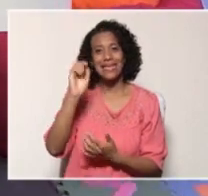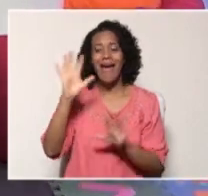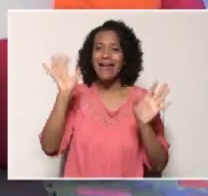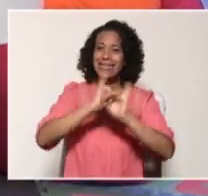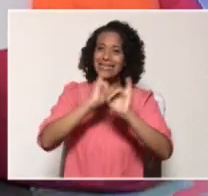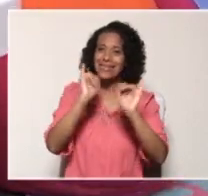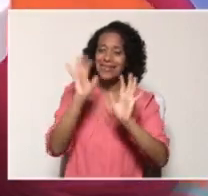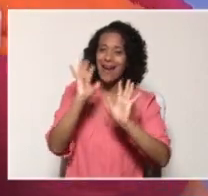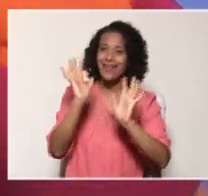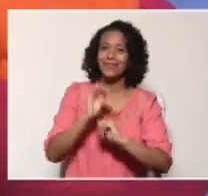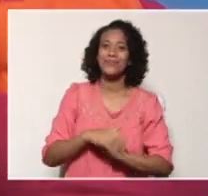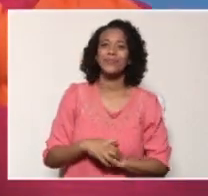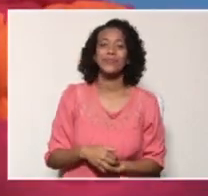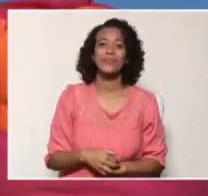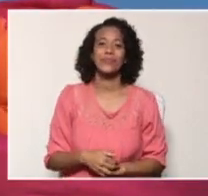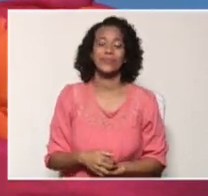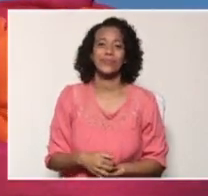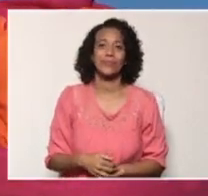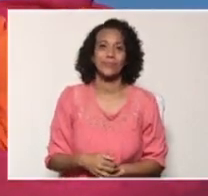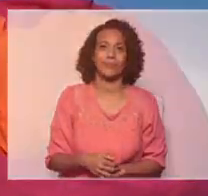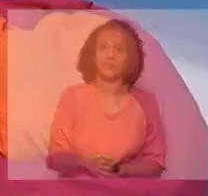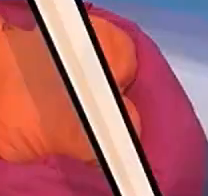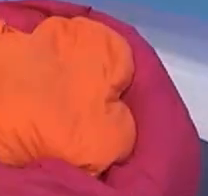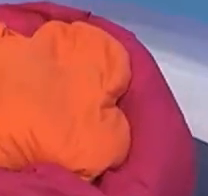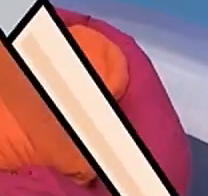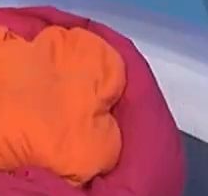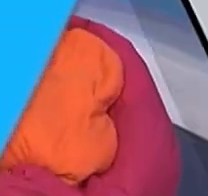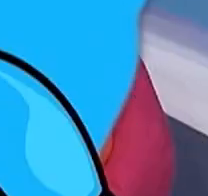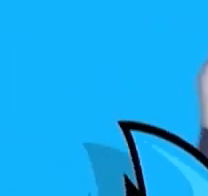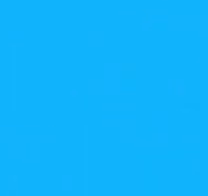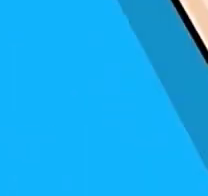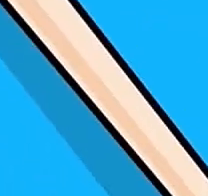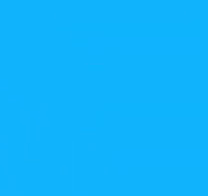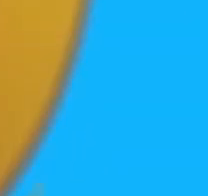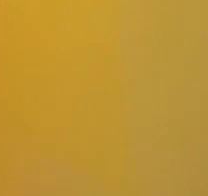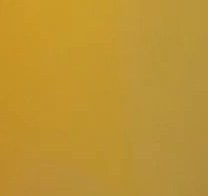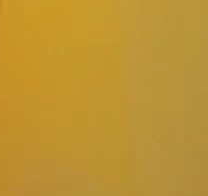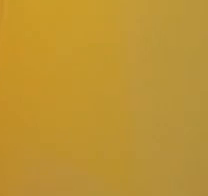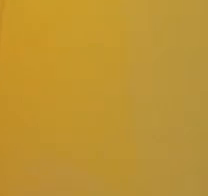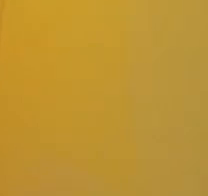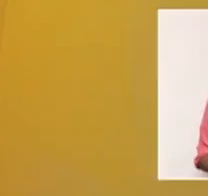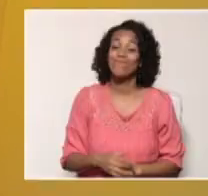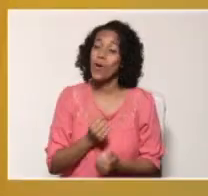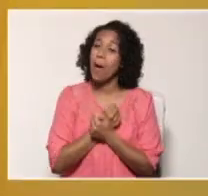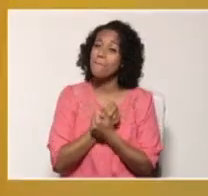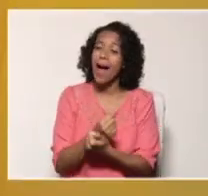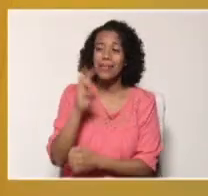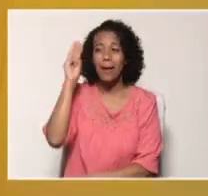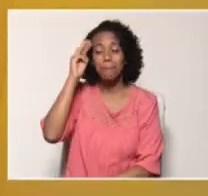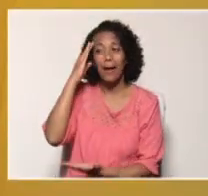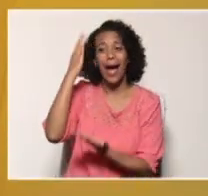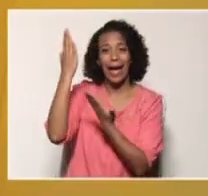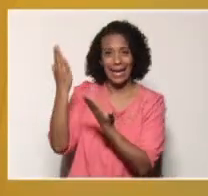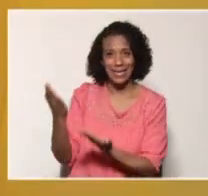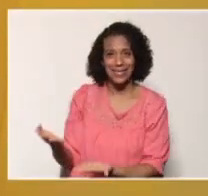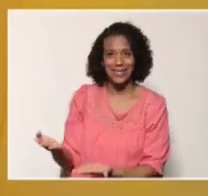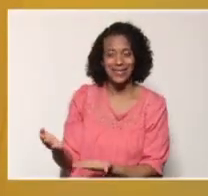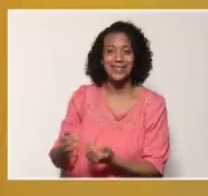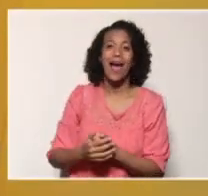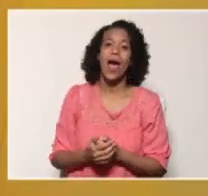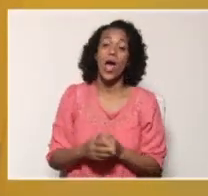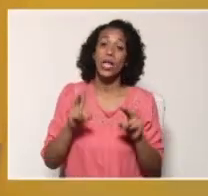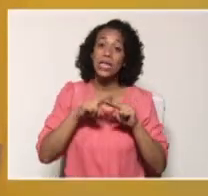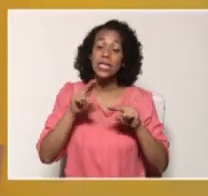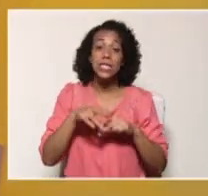¡Chao, chao! Con nuestra querida maestra Esther Cabrera,